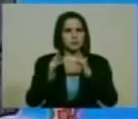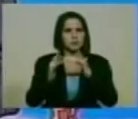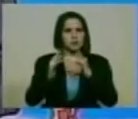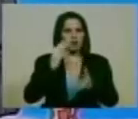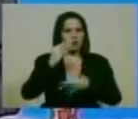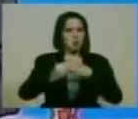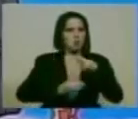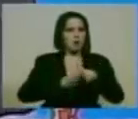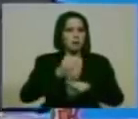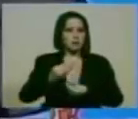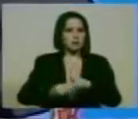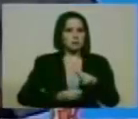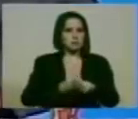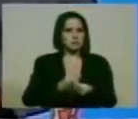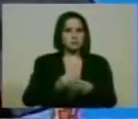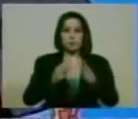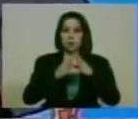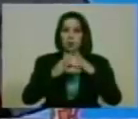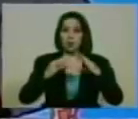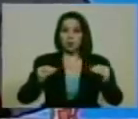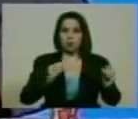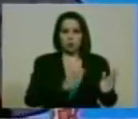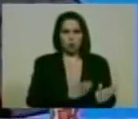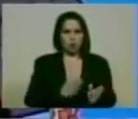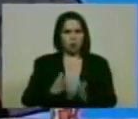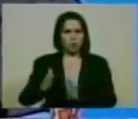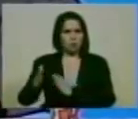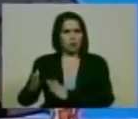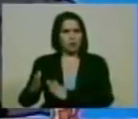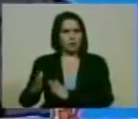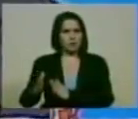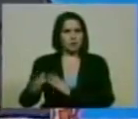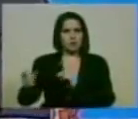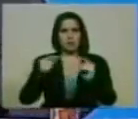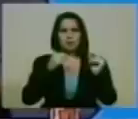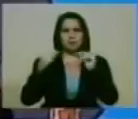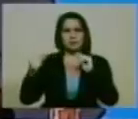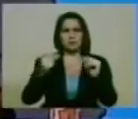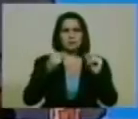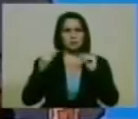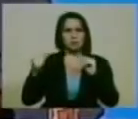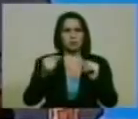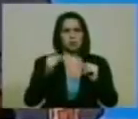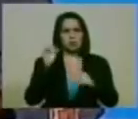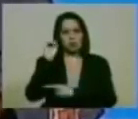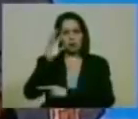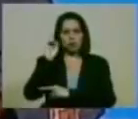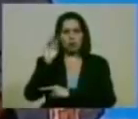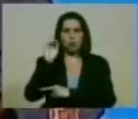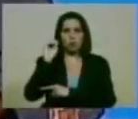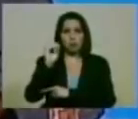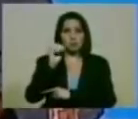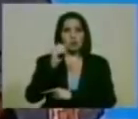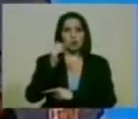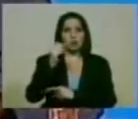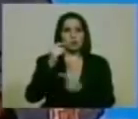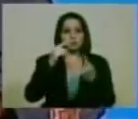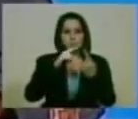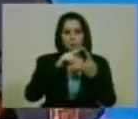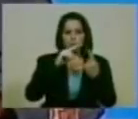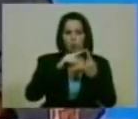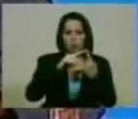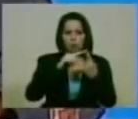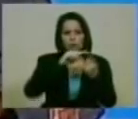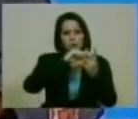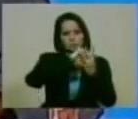implementación de todos los planes que se han discutido en este Congreso Indígena. Uno y cada